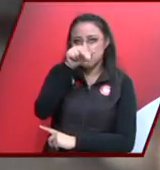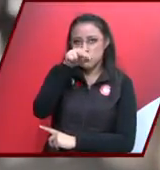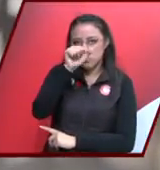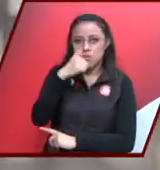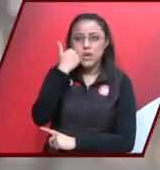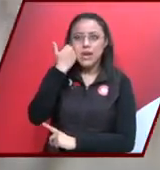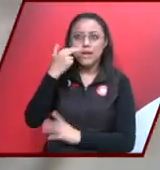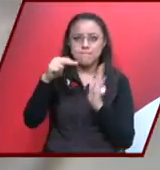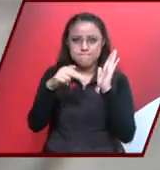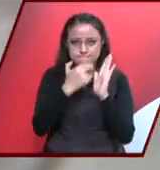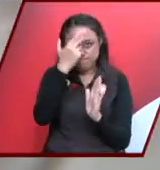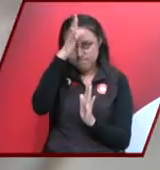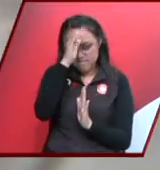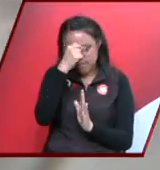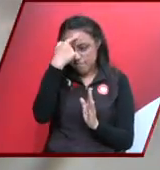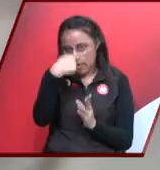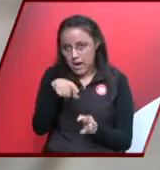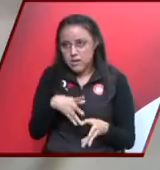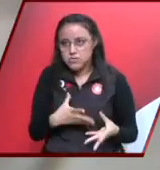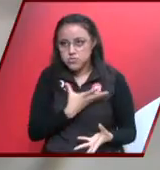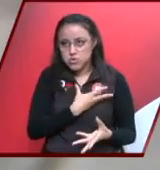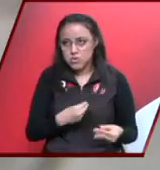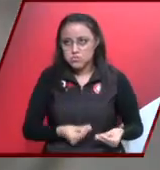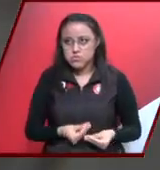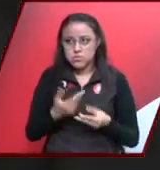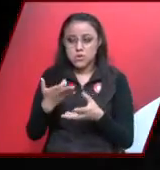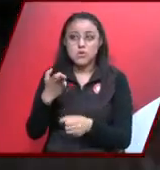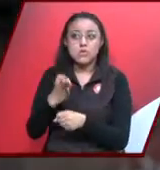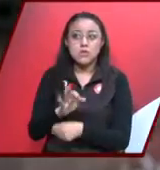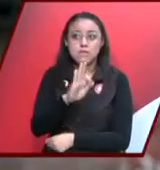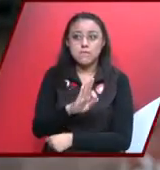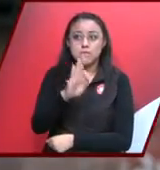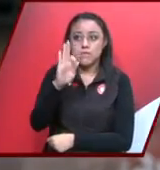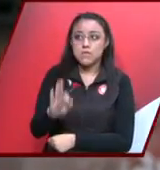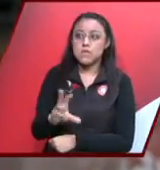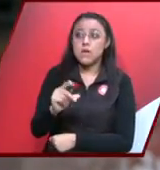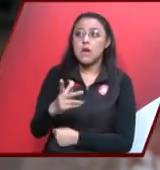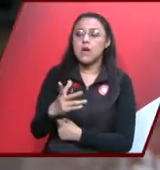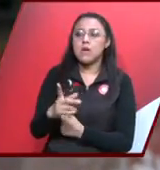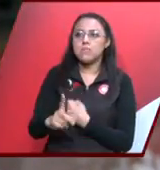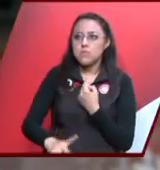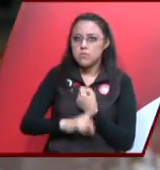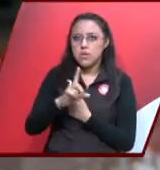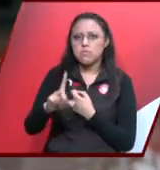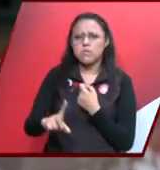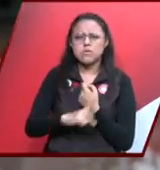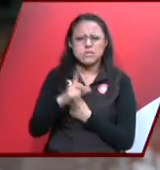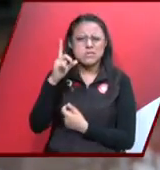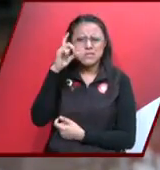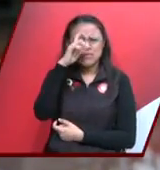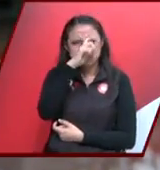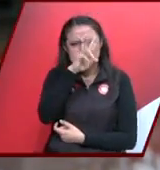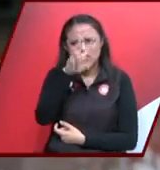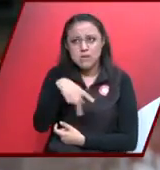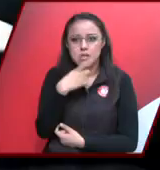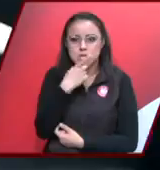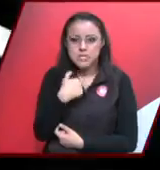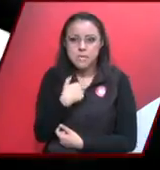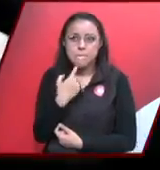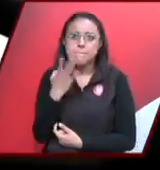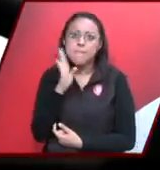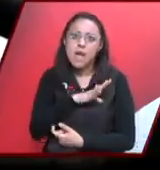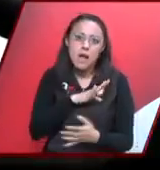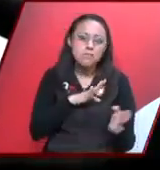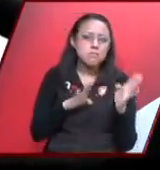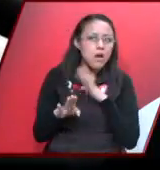firme un documento para cederle a sus hijos. De ahí a la fecha, bueno, ha venido siendo un martirio, nos ha estado difamando,